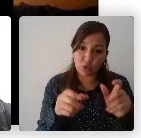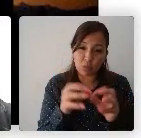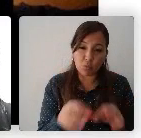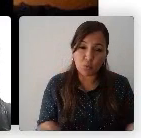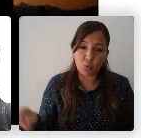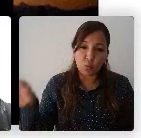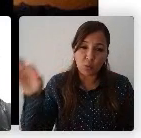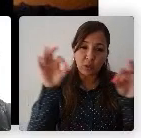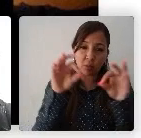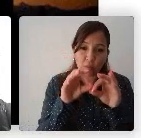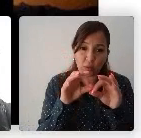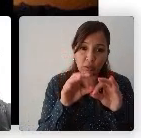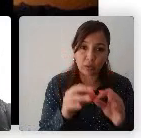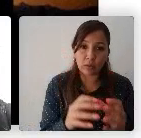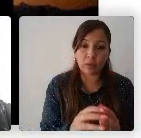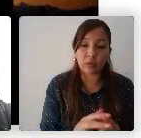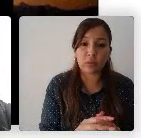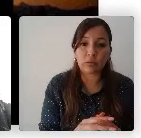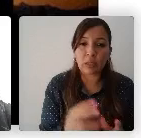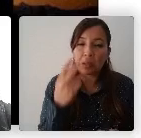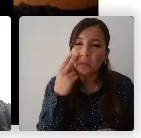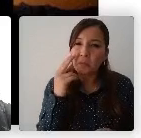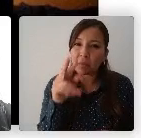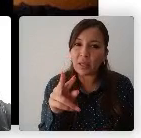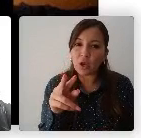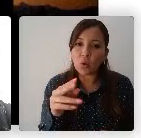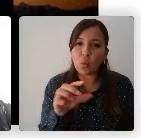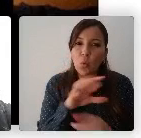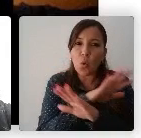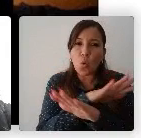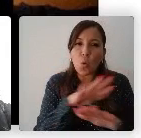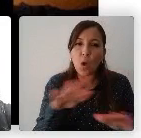James Lenguet, que vieron en este espacio un importante